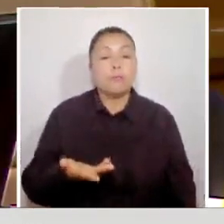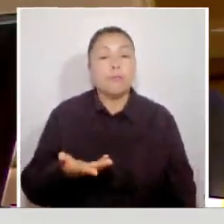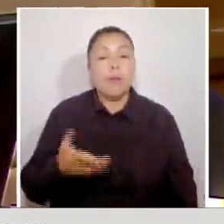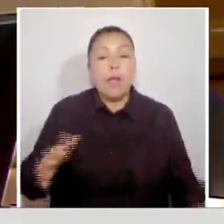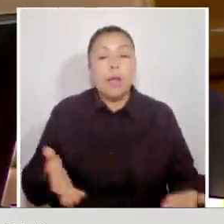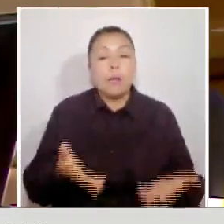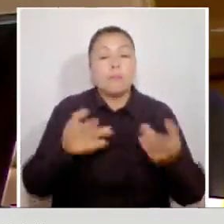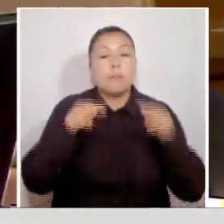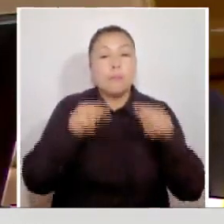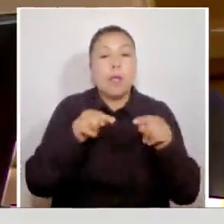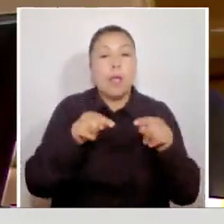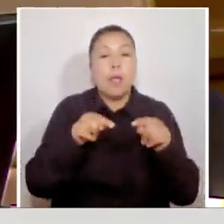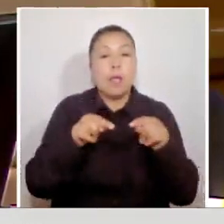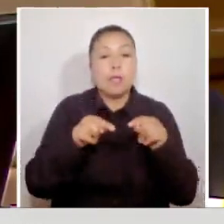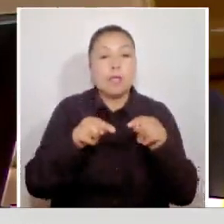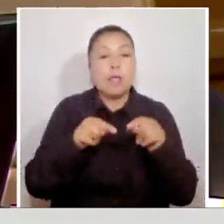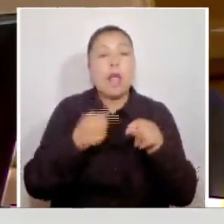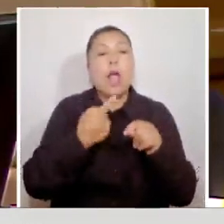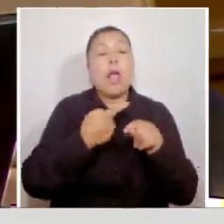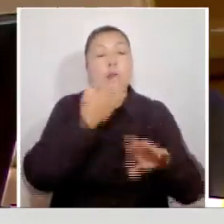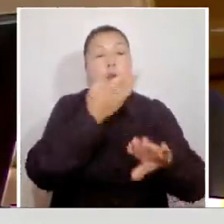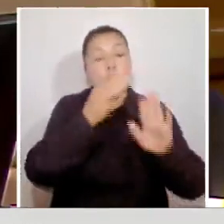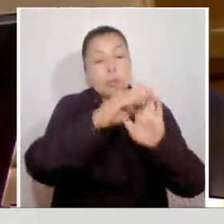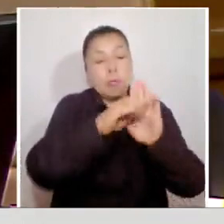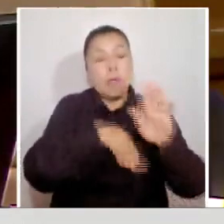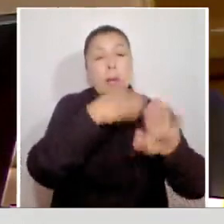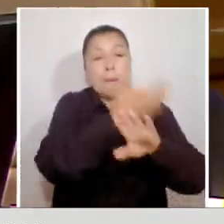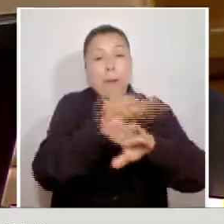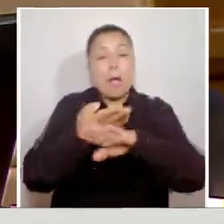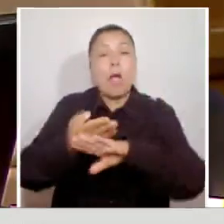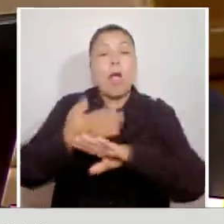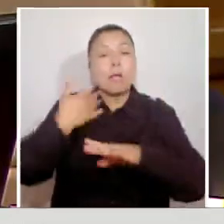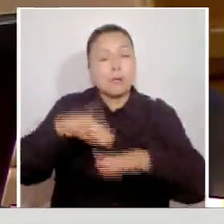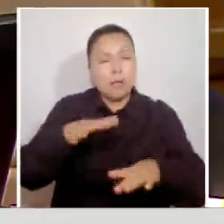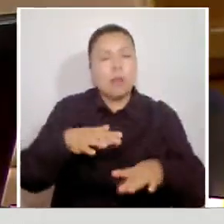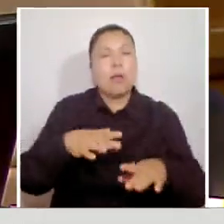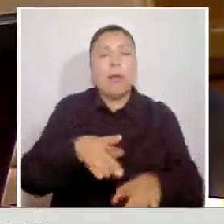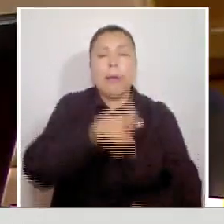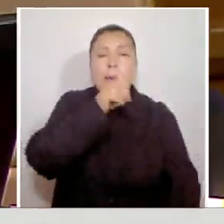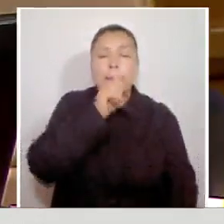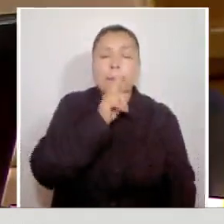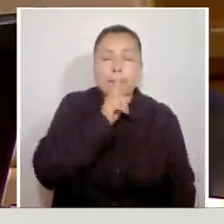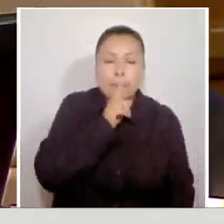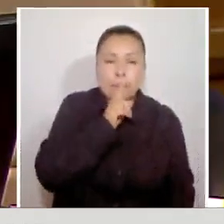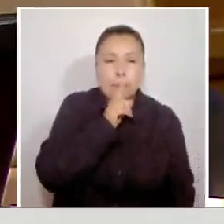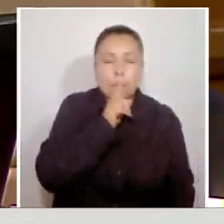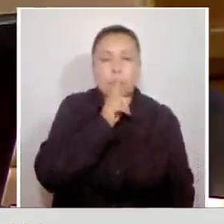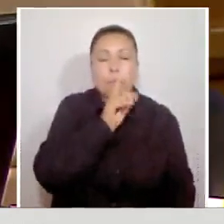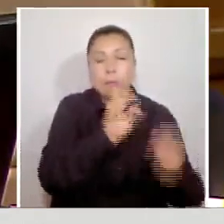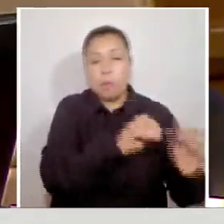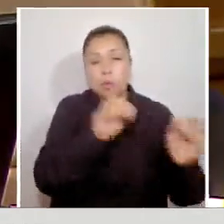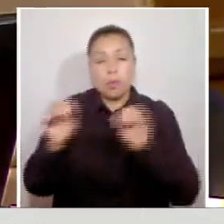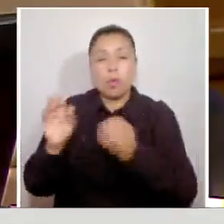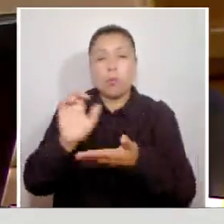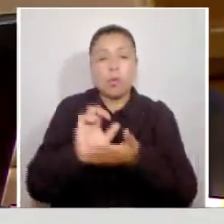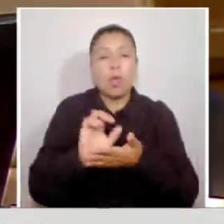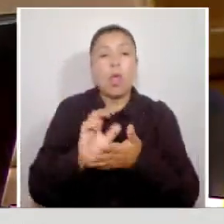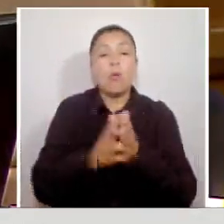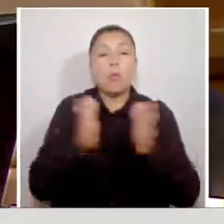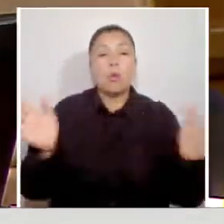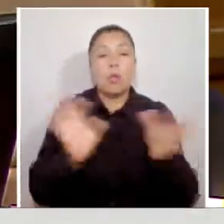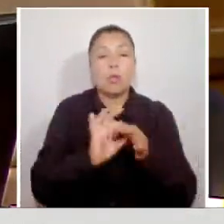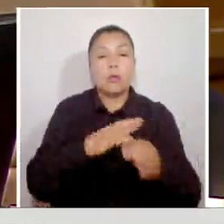esta y muchas otras demandas que por mucho tiempo habían sido silenciadas y postergadas por parte del Estado Muchas gracias